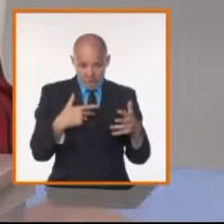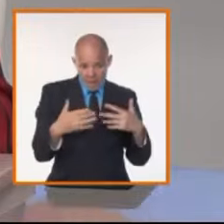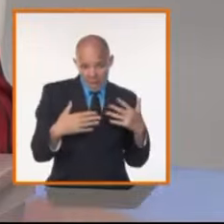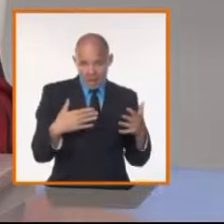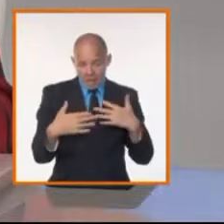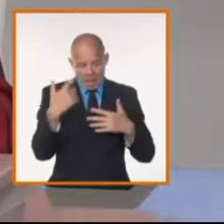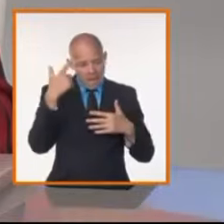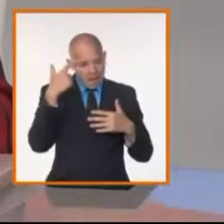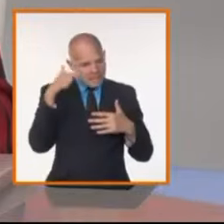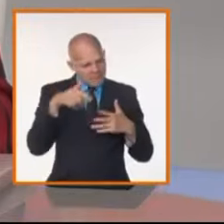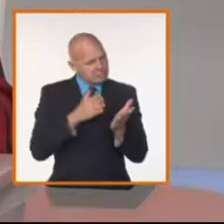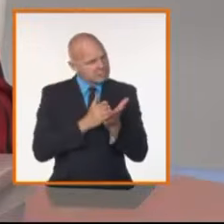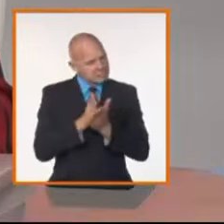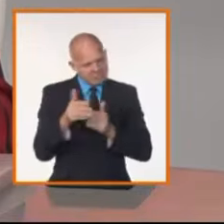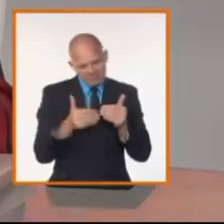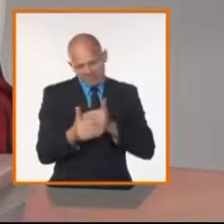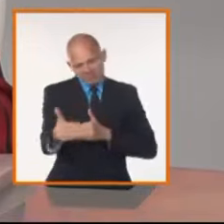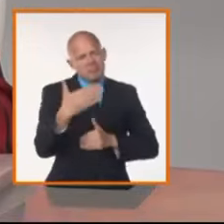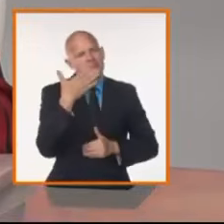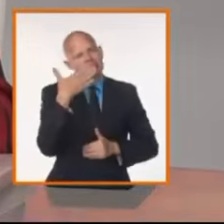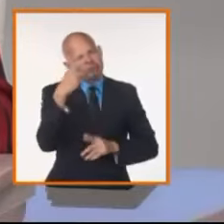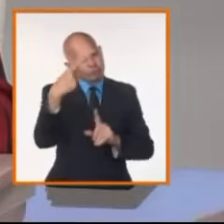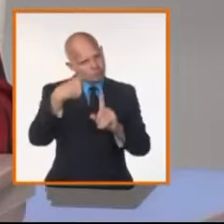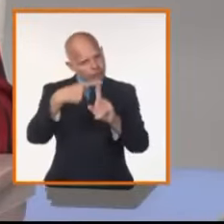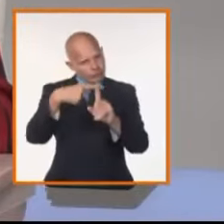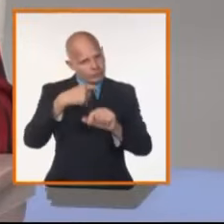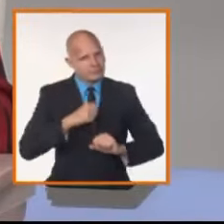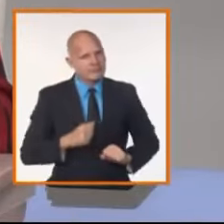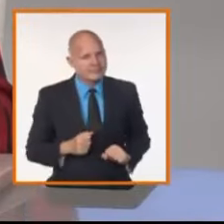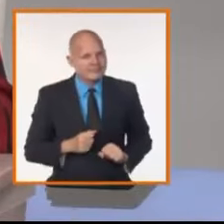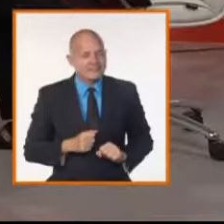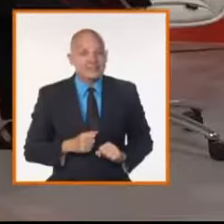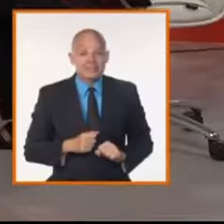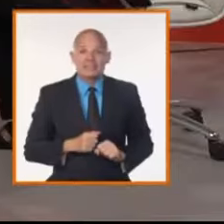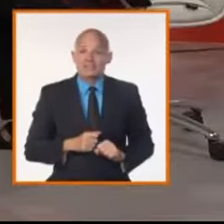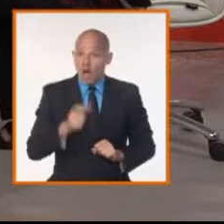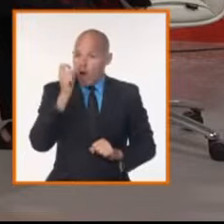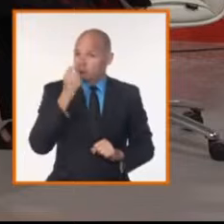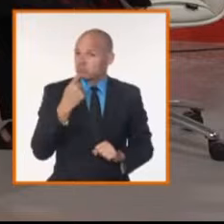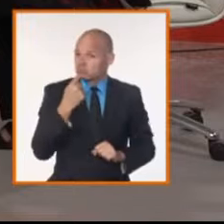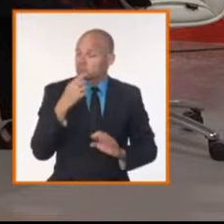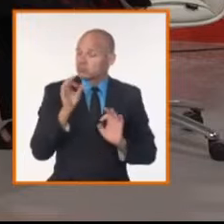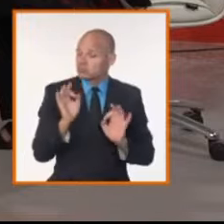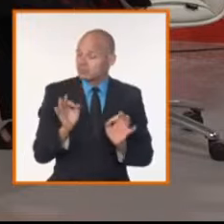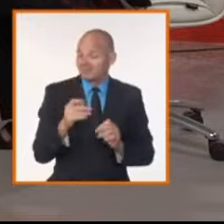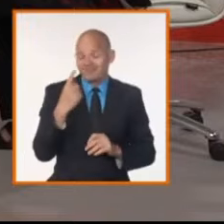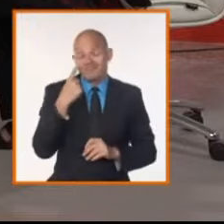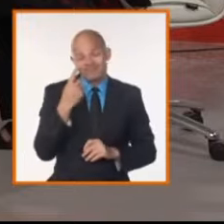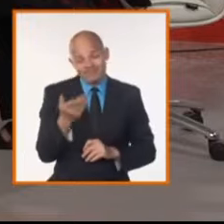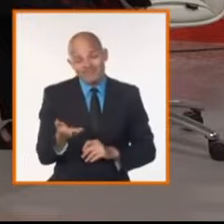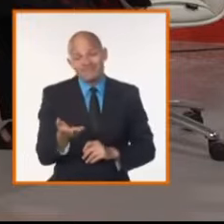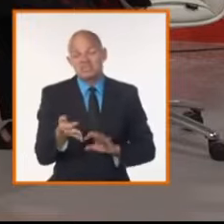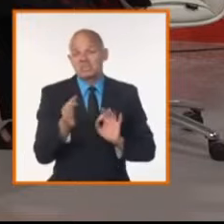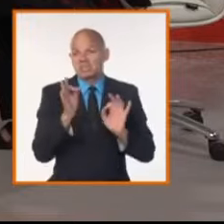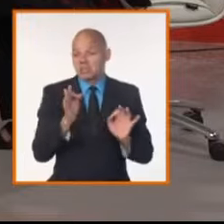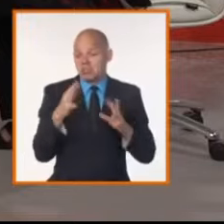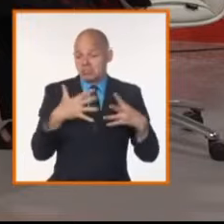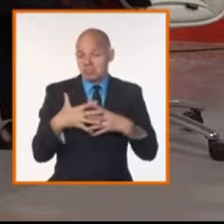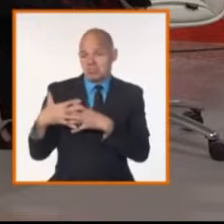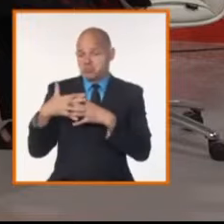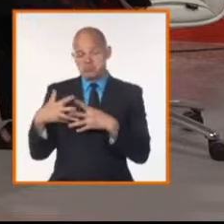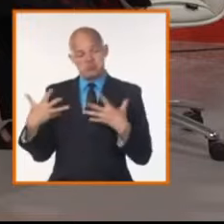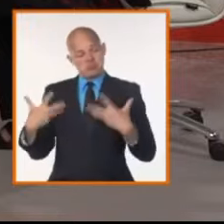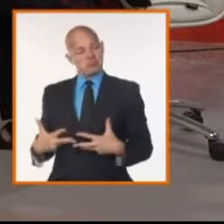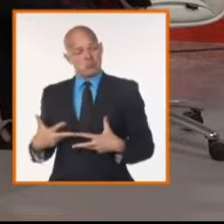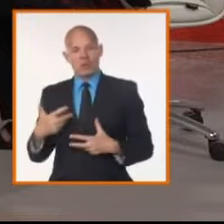futuro y lo hace de manera favorable es una una respuesta a los intentos de Estados Unidos de mantener su posición hegemónica bueno